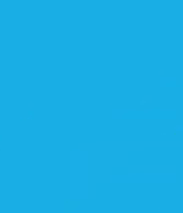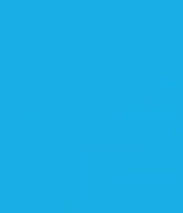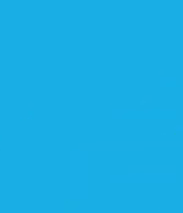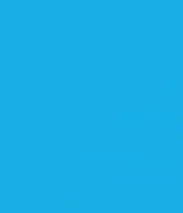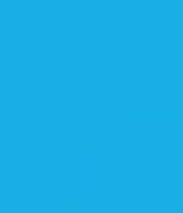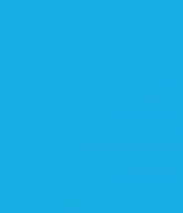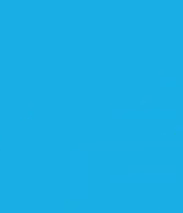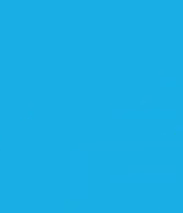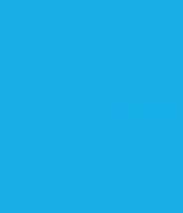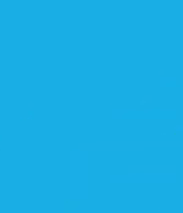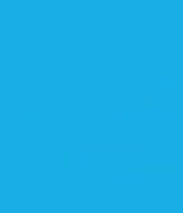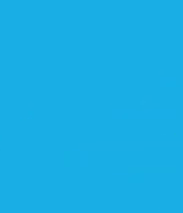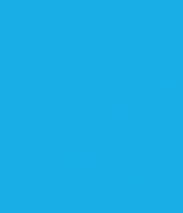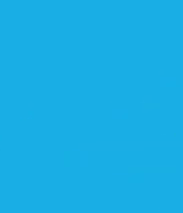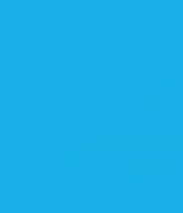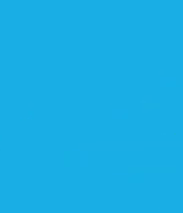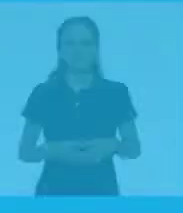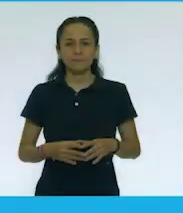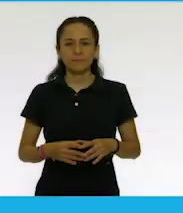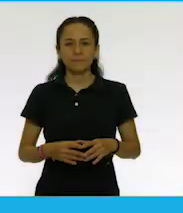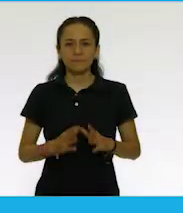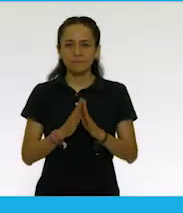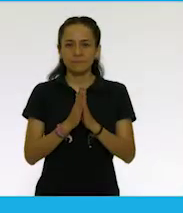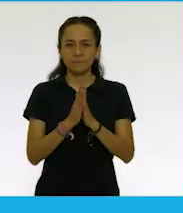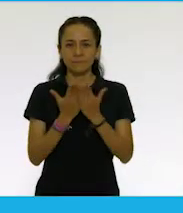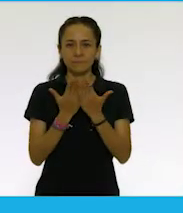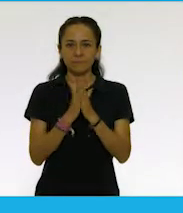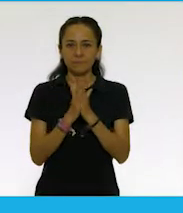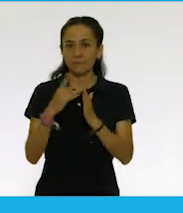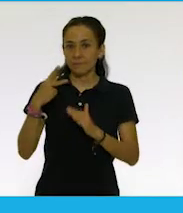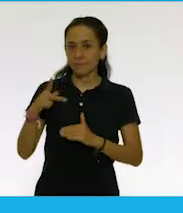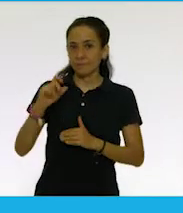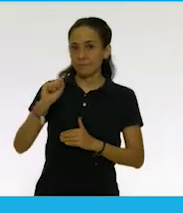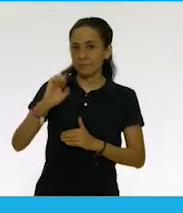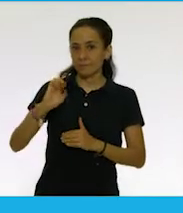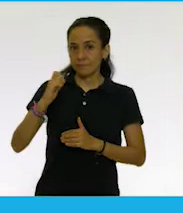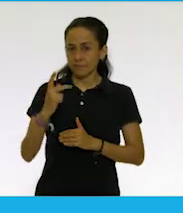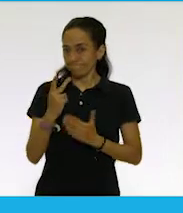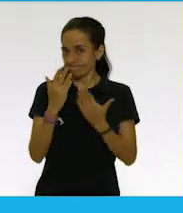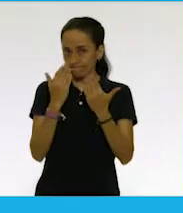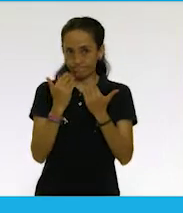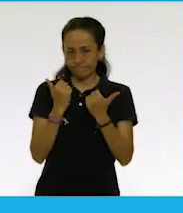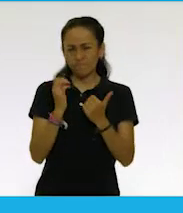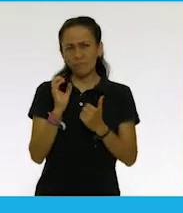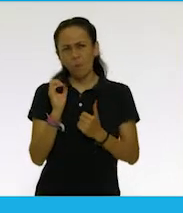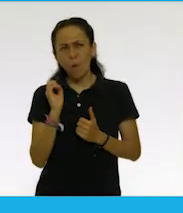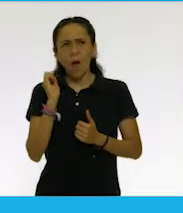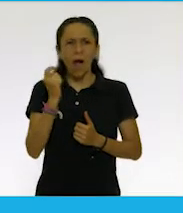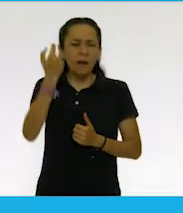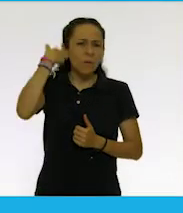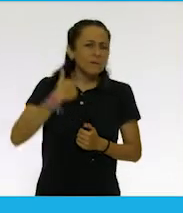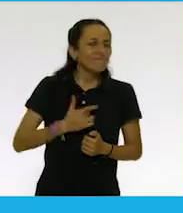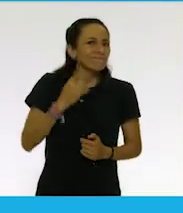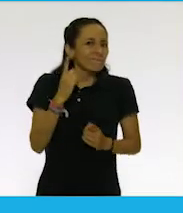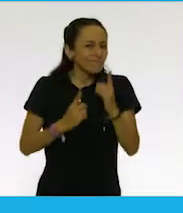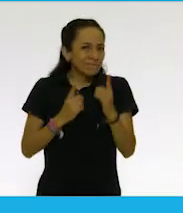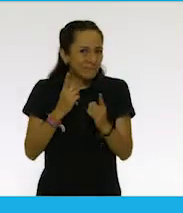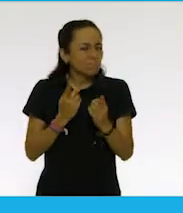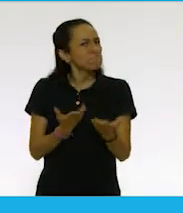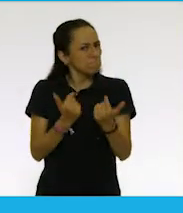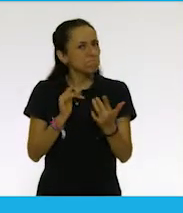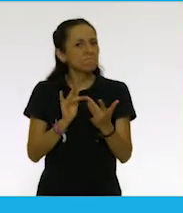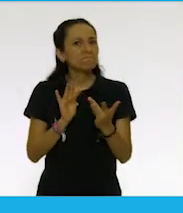descansamos. Si no tienes los libros de texto o necesitas ayuda para resolver tus dudas, contáctanos.